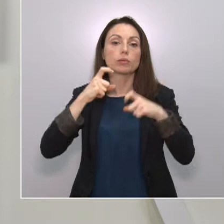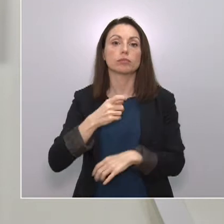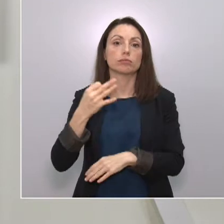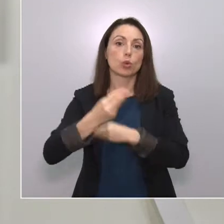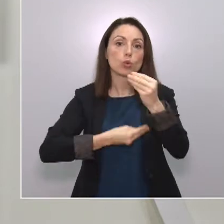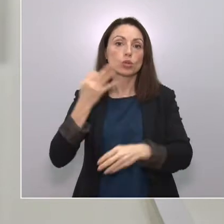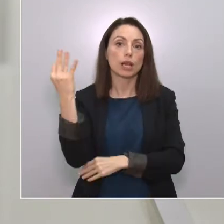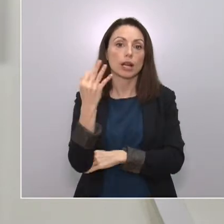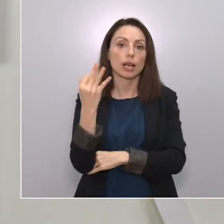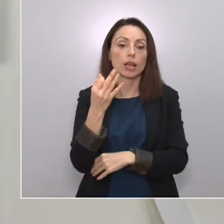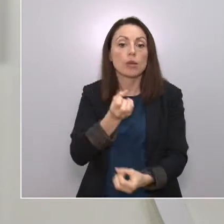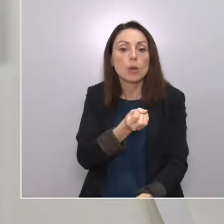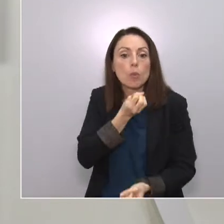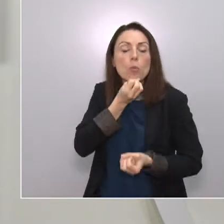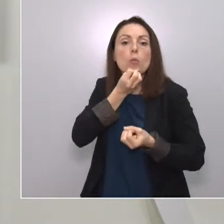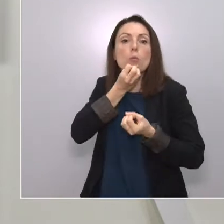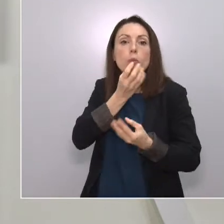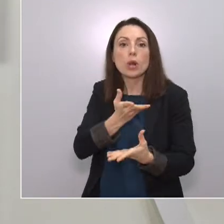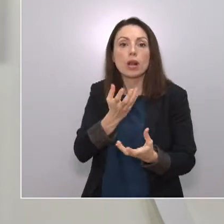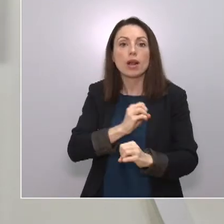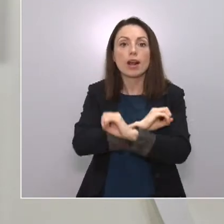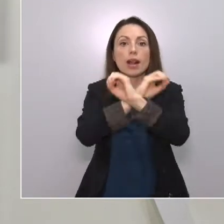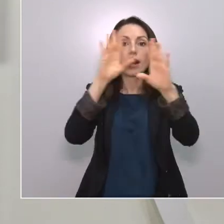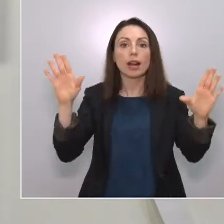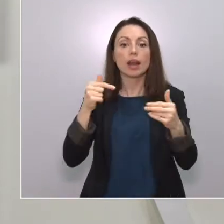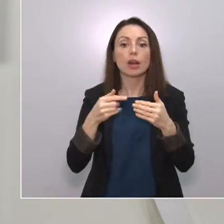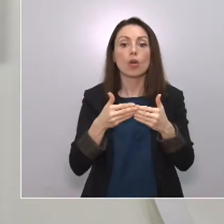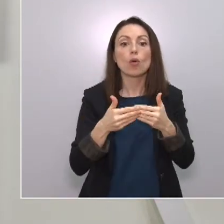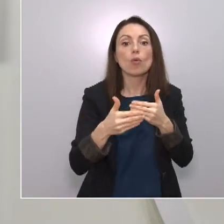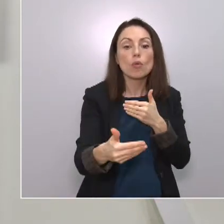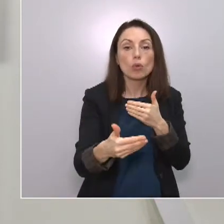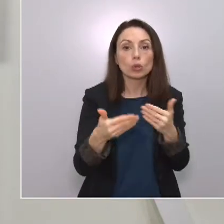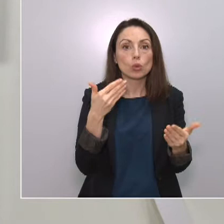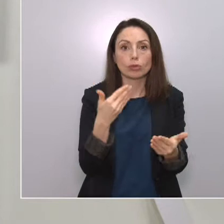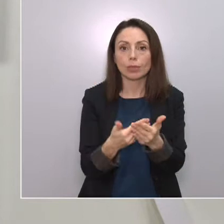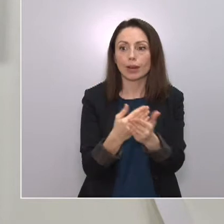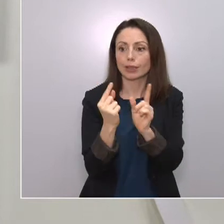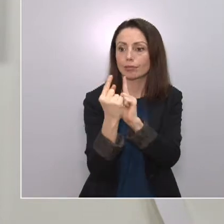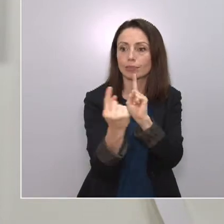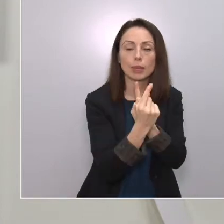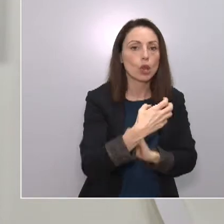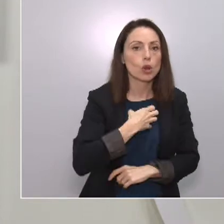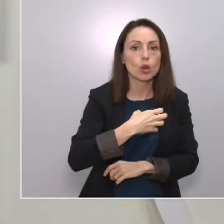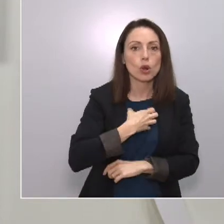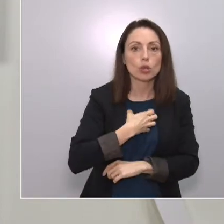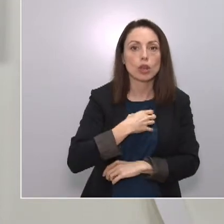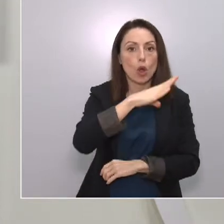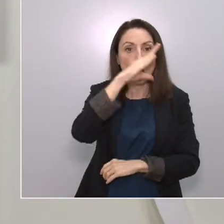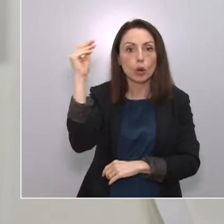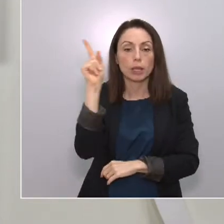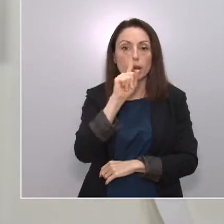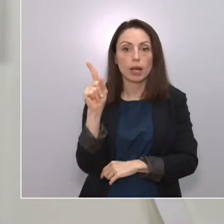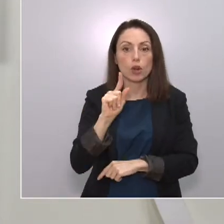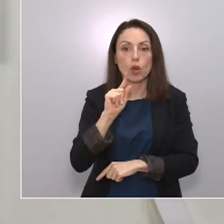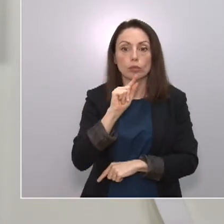Se debe lanzar ya un mensaje nítido para cuando no se pueda garantizar la distancia mínima de seguridad. No podemos olvidar que continúan